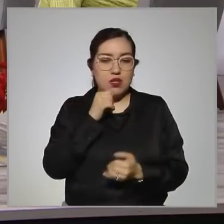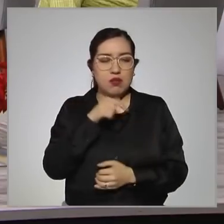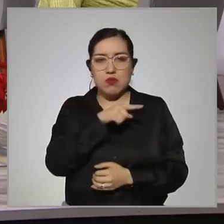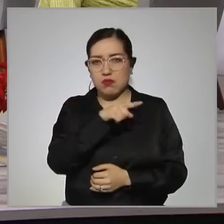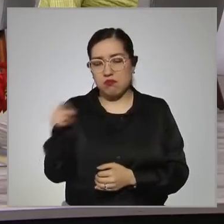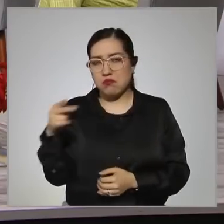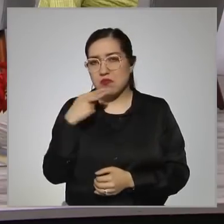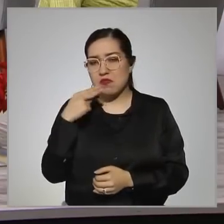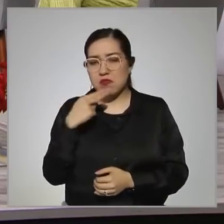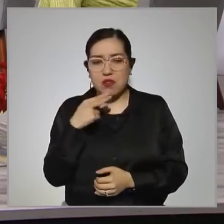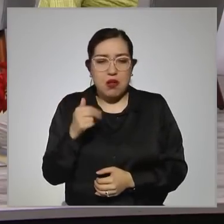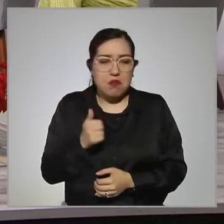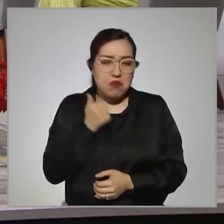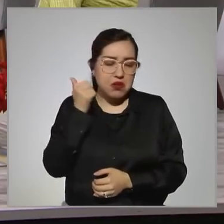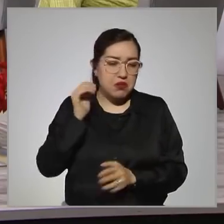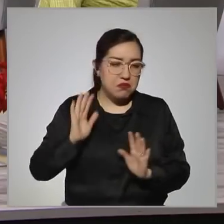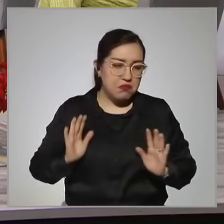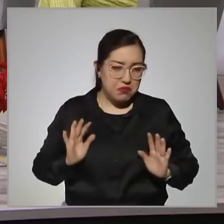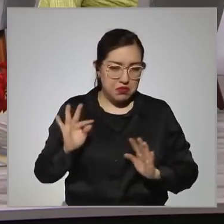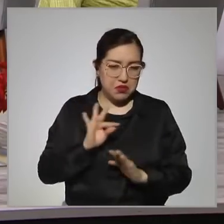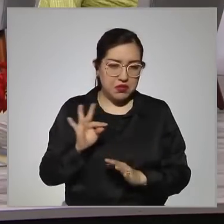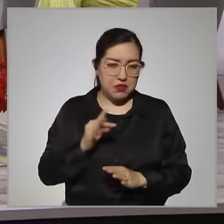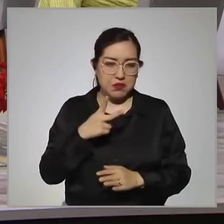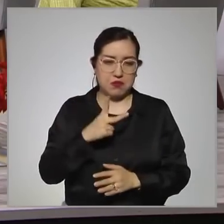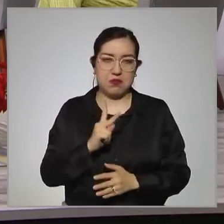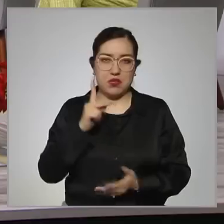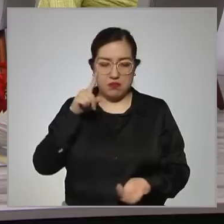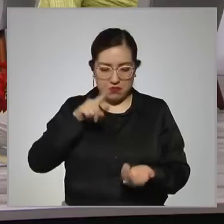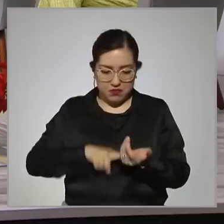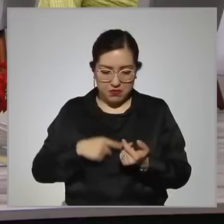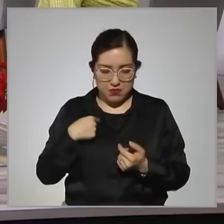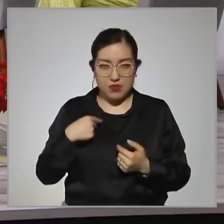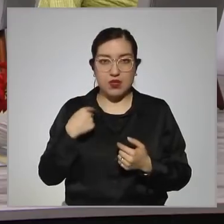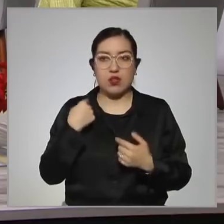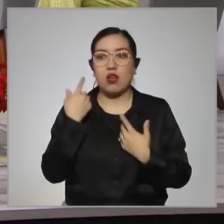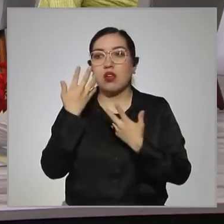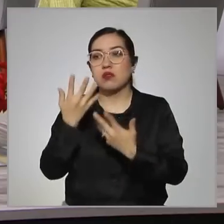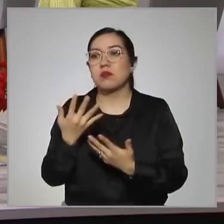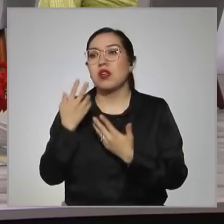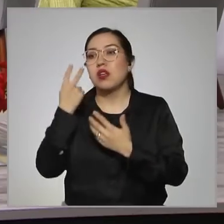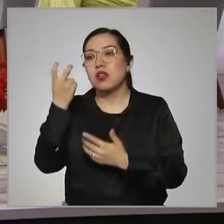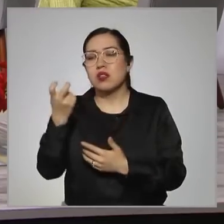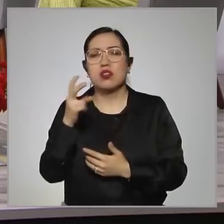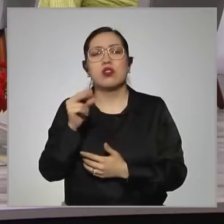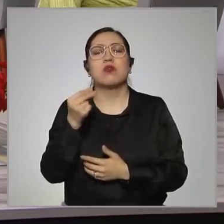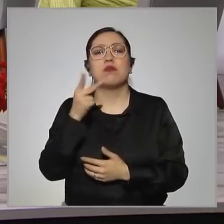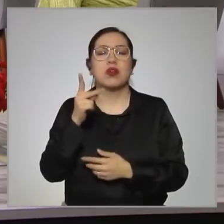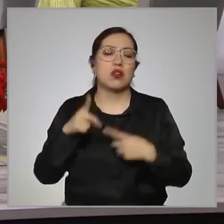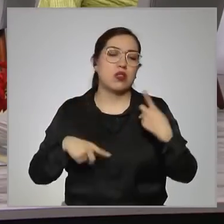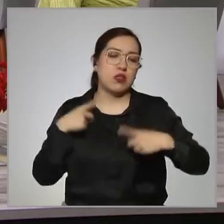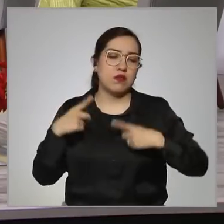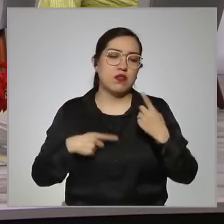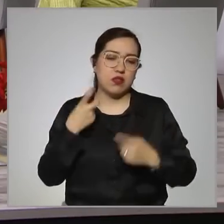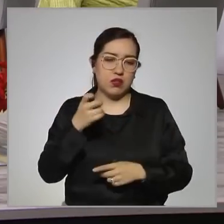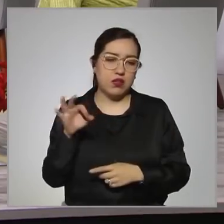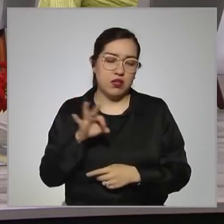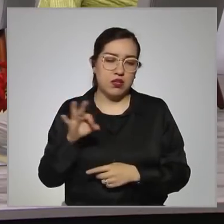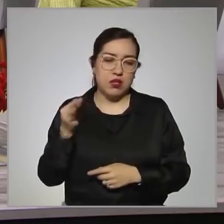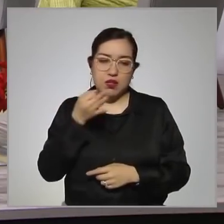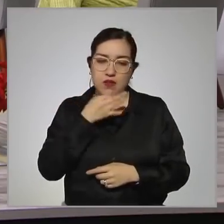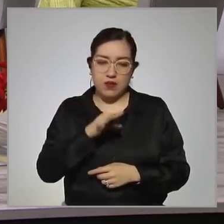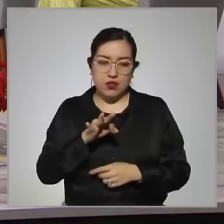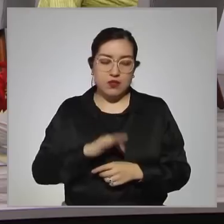pero además adentro de ti sabes que tampoco es que pongas todas tus esperanzas en ello, pero pues es divertido y vale la pena festejar